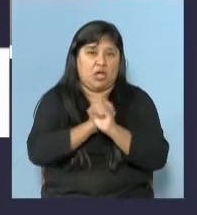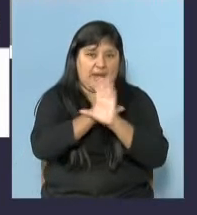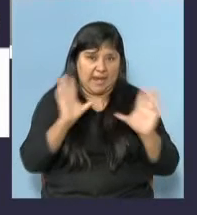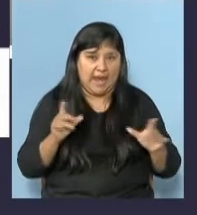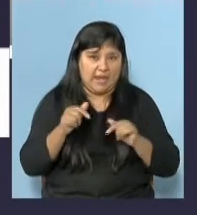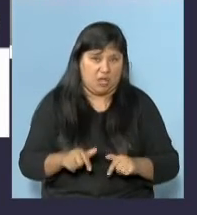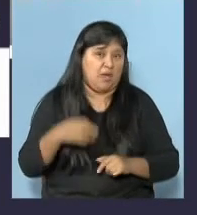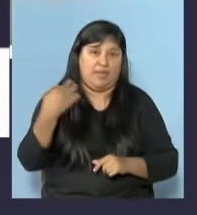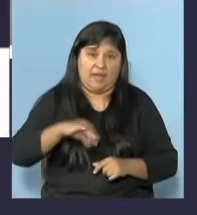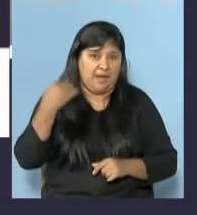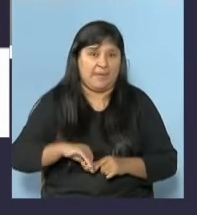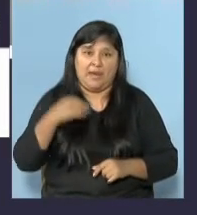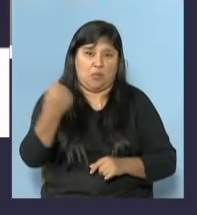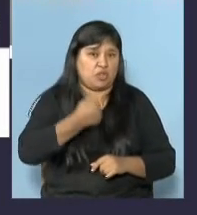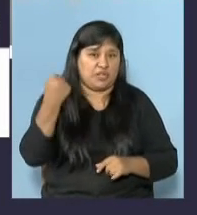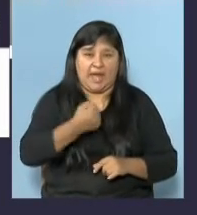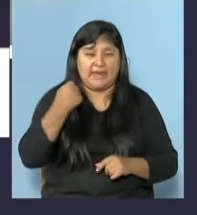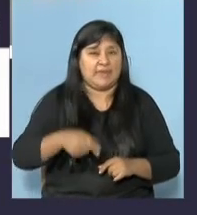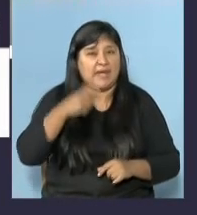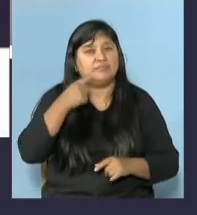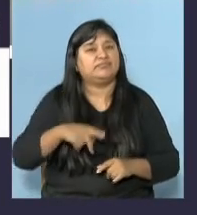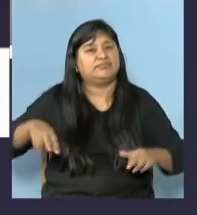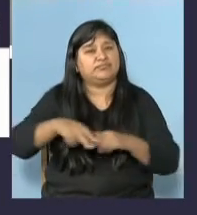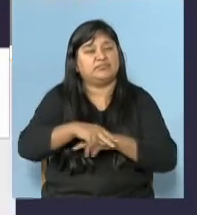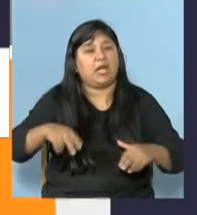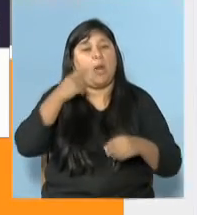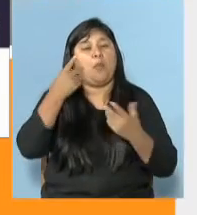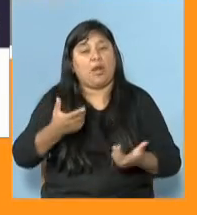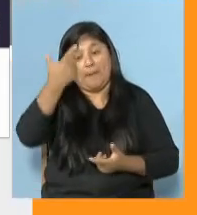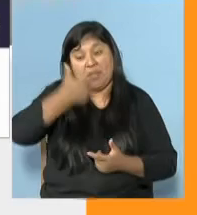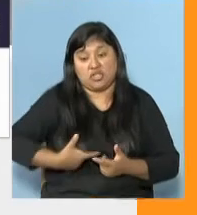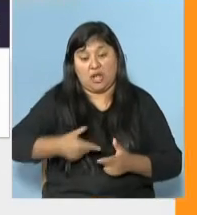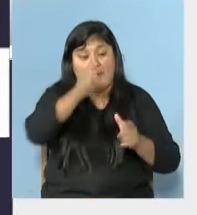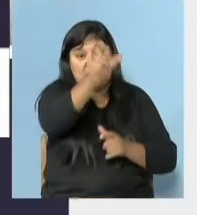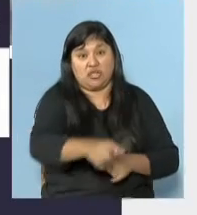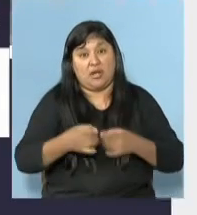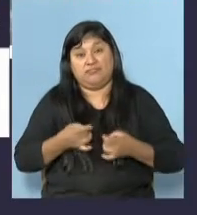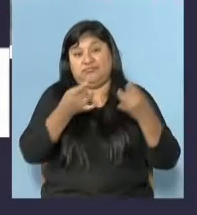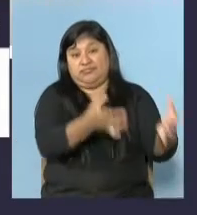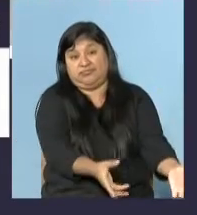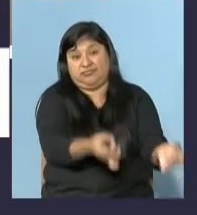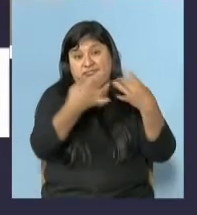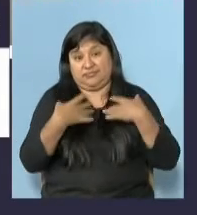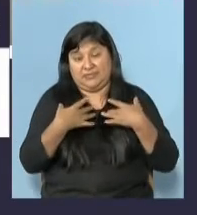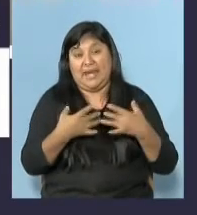en la circulación, porque hoy el virus se transmite persona a persona. Esa es la forma en que crecen los